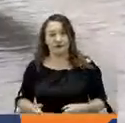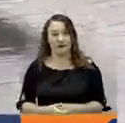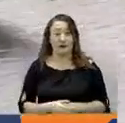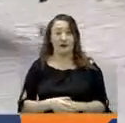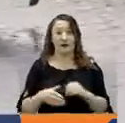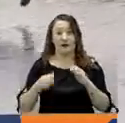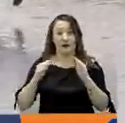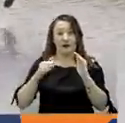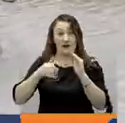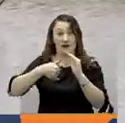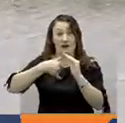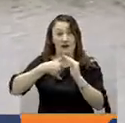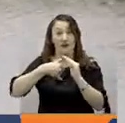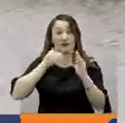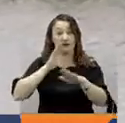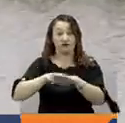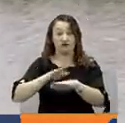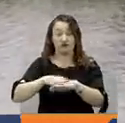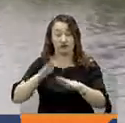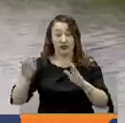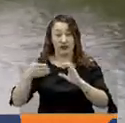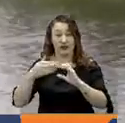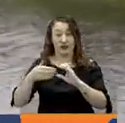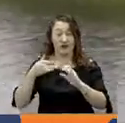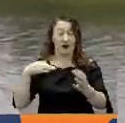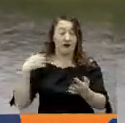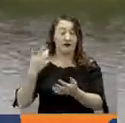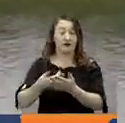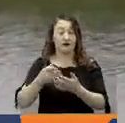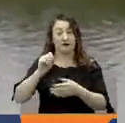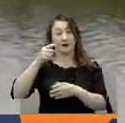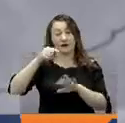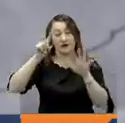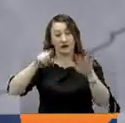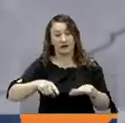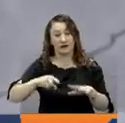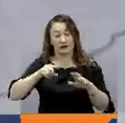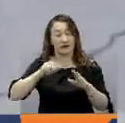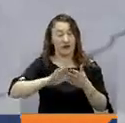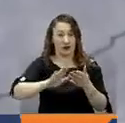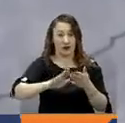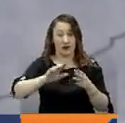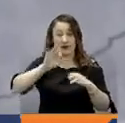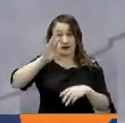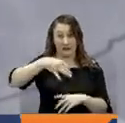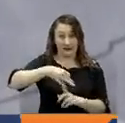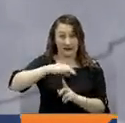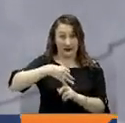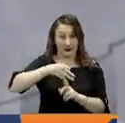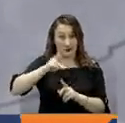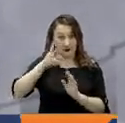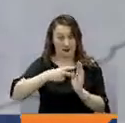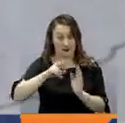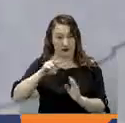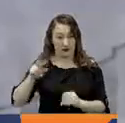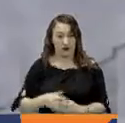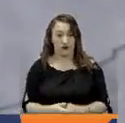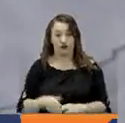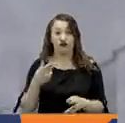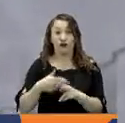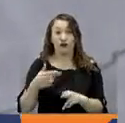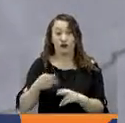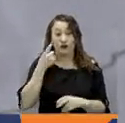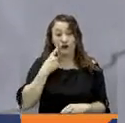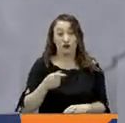advirtió que las condiciones climáticas se extenderán hasta el primer trimestre del 2022. Se espera que en los próximos días continúen las